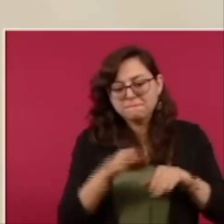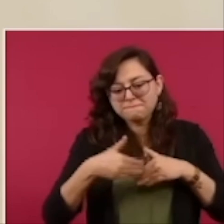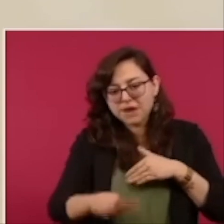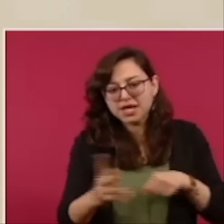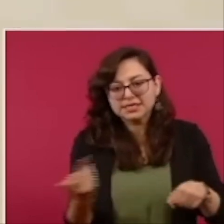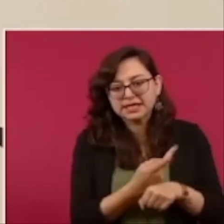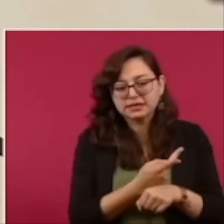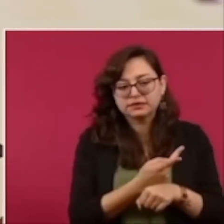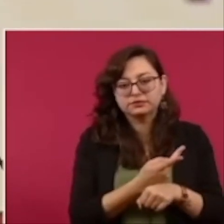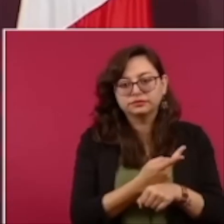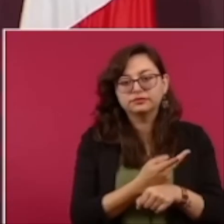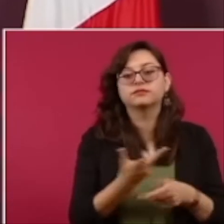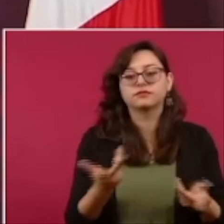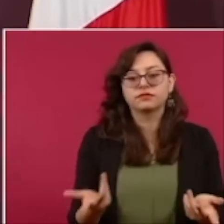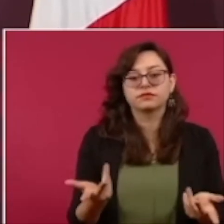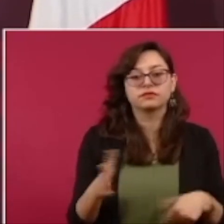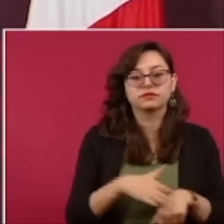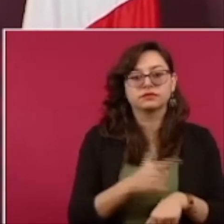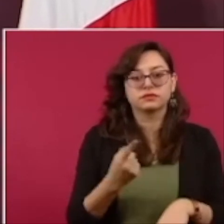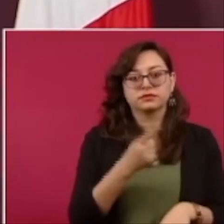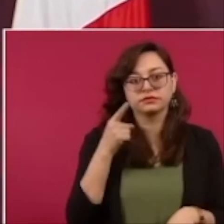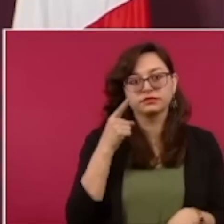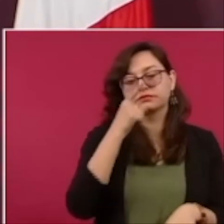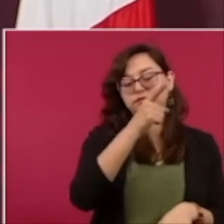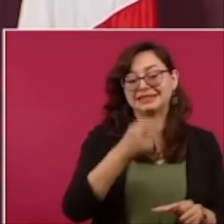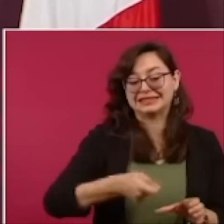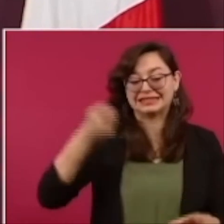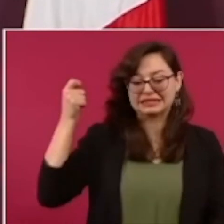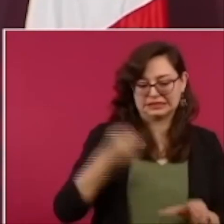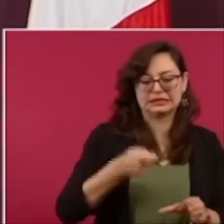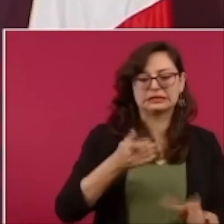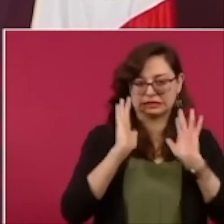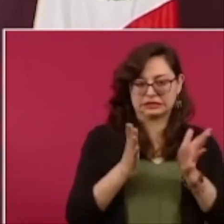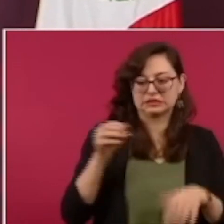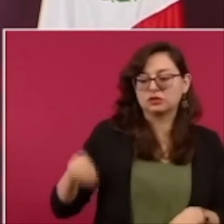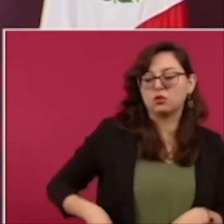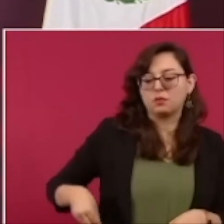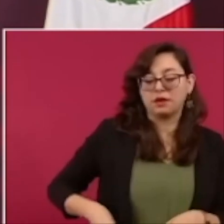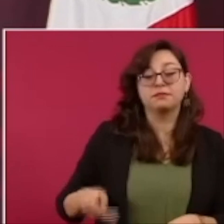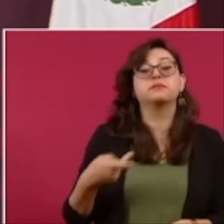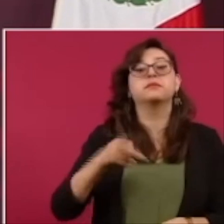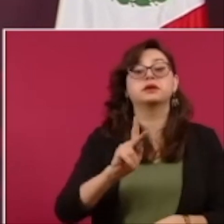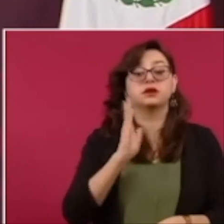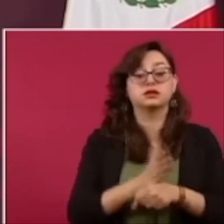se está proponiendo de 20 años como mínimo a pena